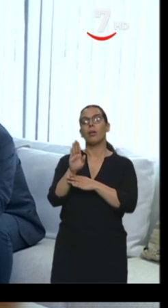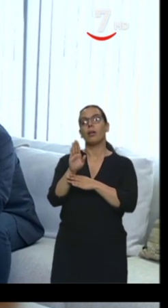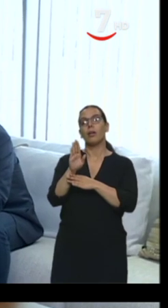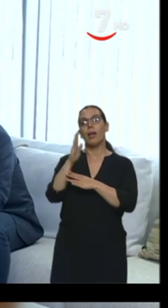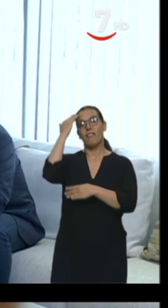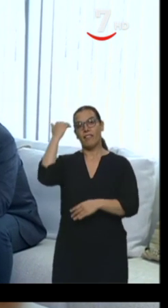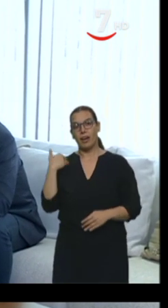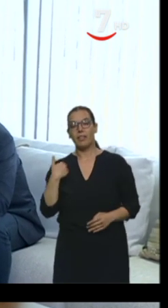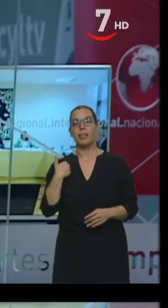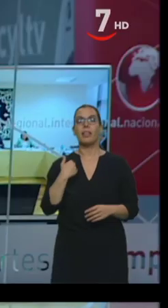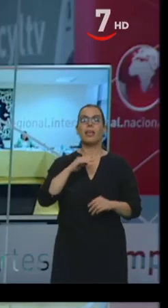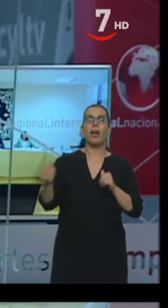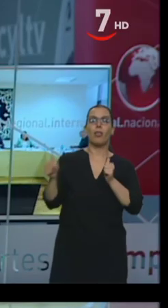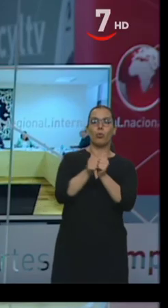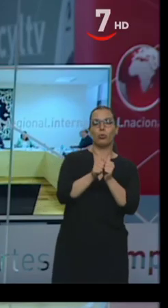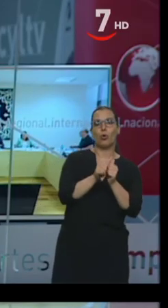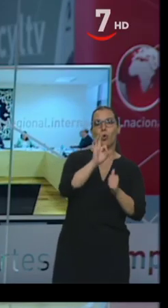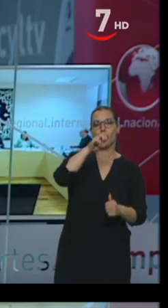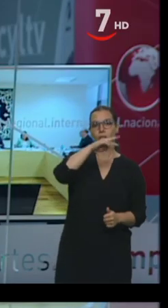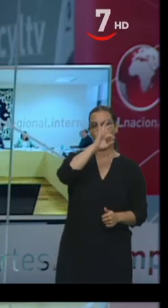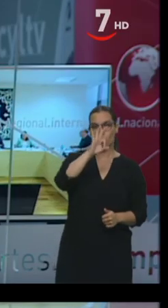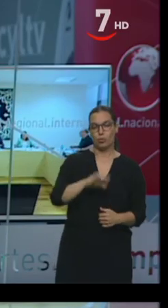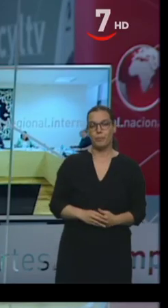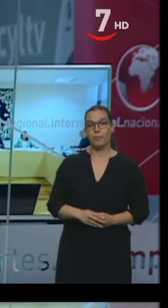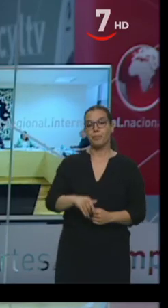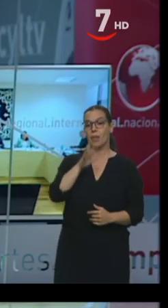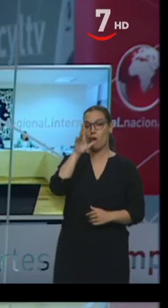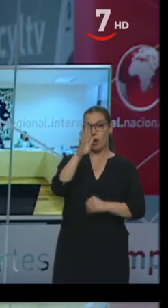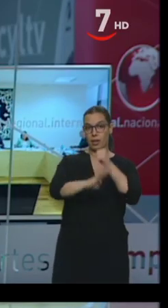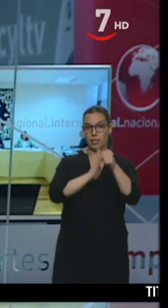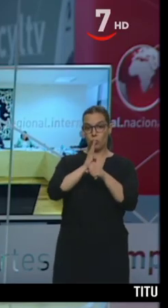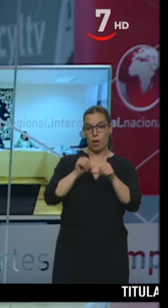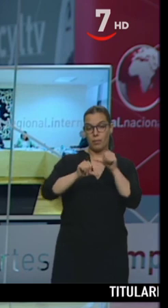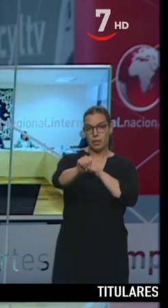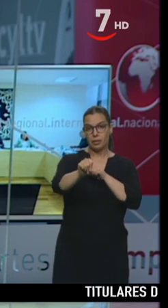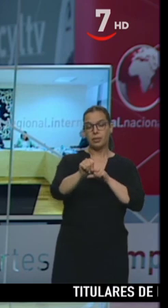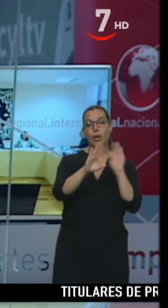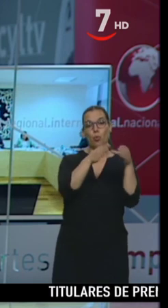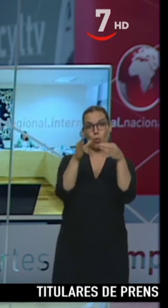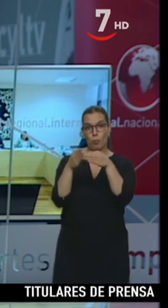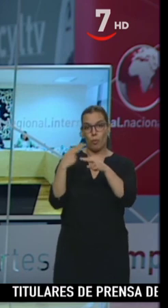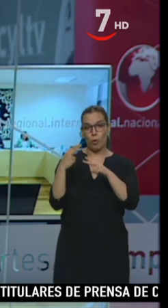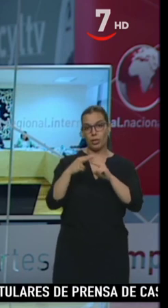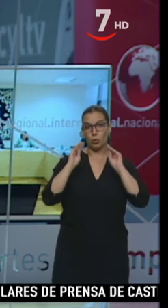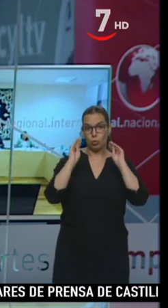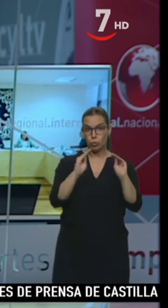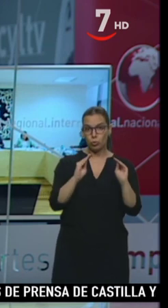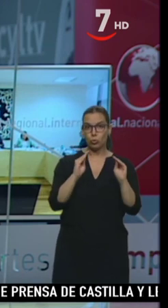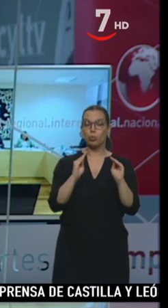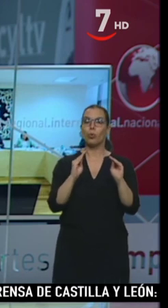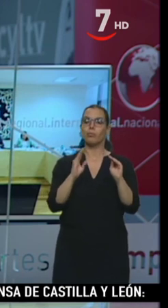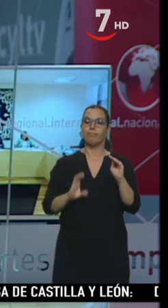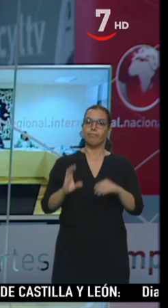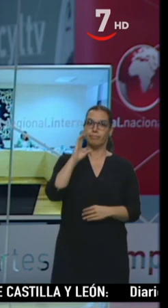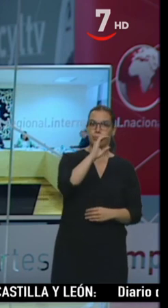el adjunto. Esta legislatura, los grupos parlamentarios verán cómo aumenta la asignación que les da las Cortes. Este